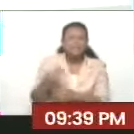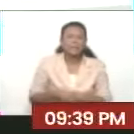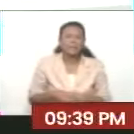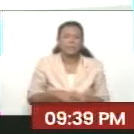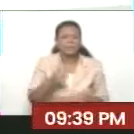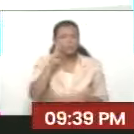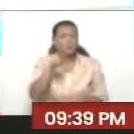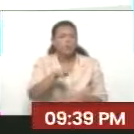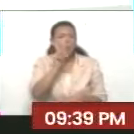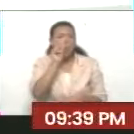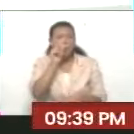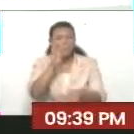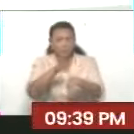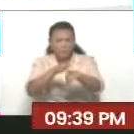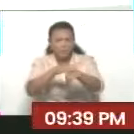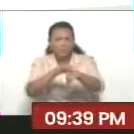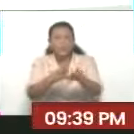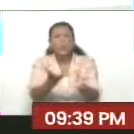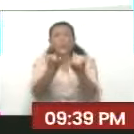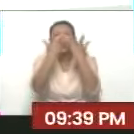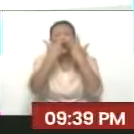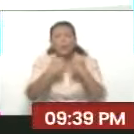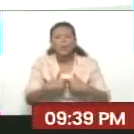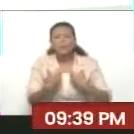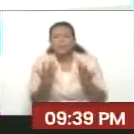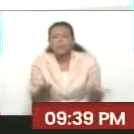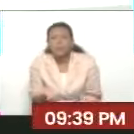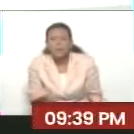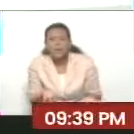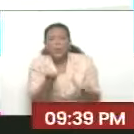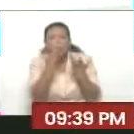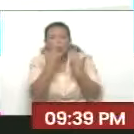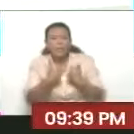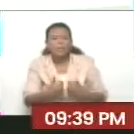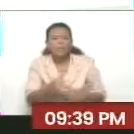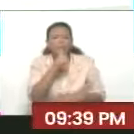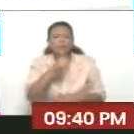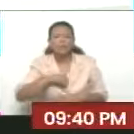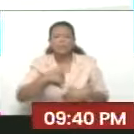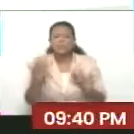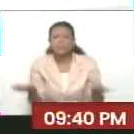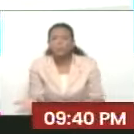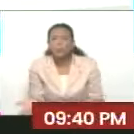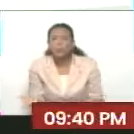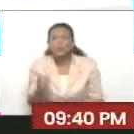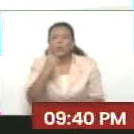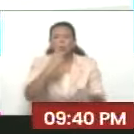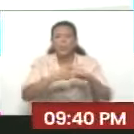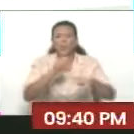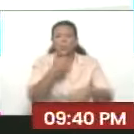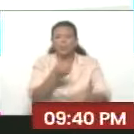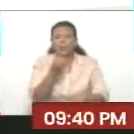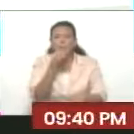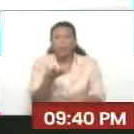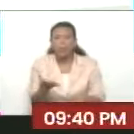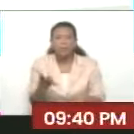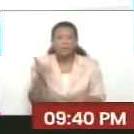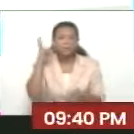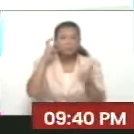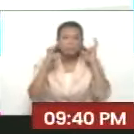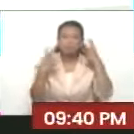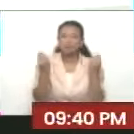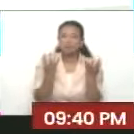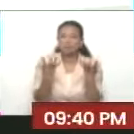Mira, Leonel, cuéntame. Dígame. Cuéntame tu reporte. Cuéntame tu reporte. No escucha, no lo dejan